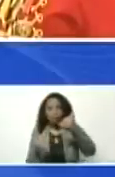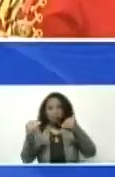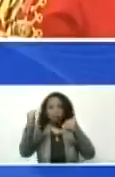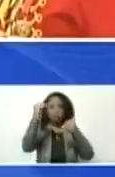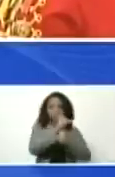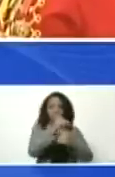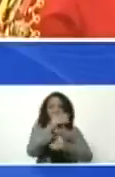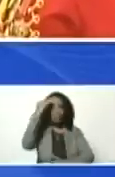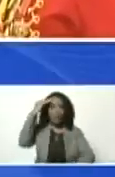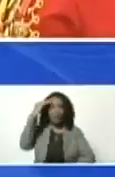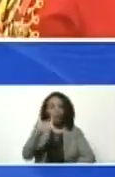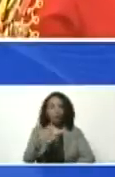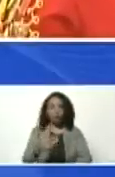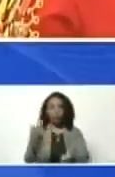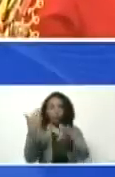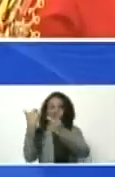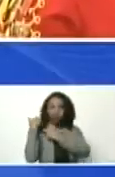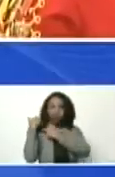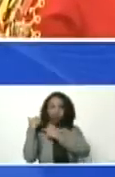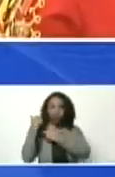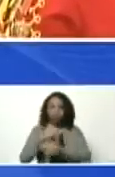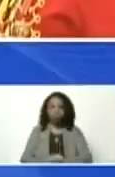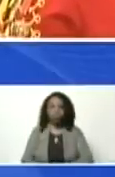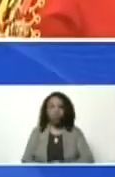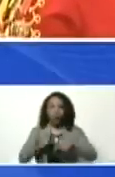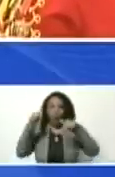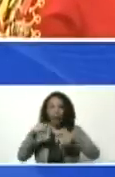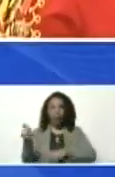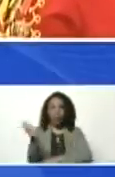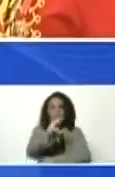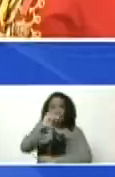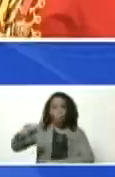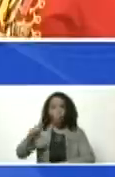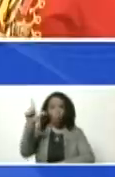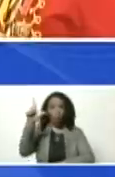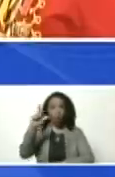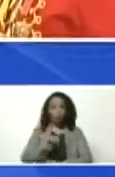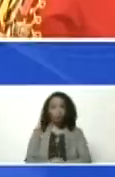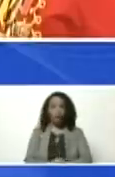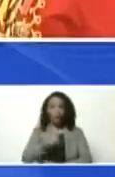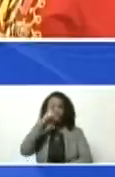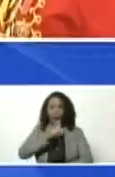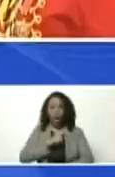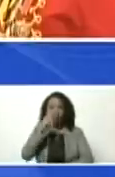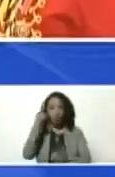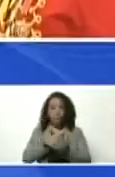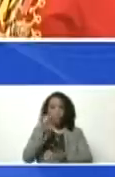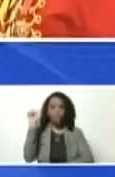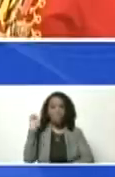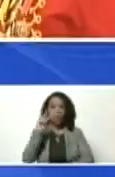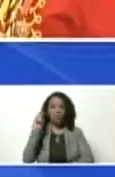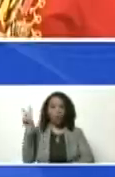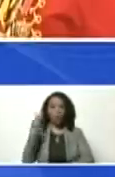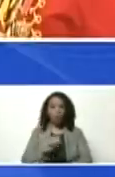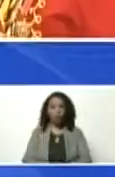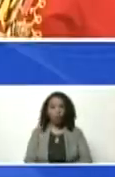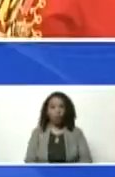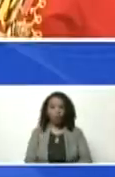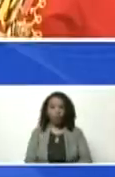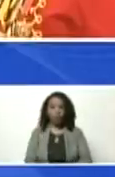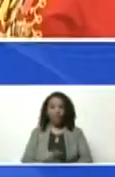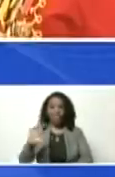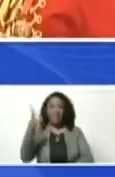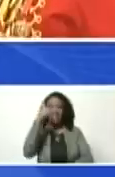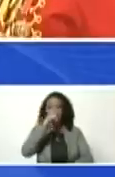militares correspondientes a este mes de julio del año 2022. Es el